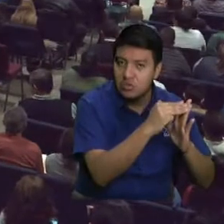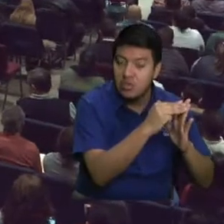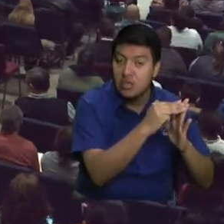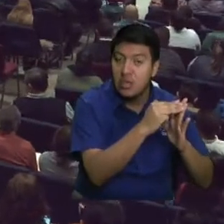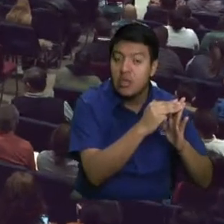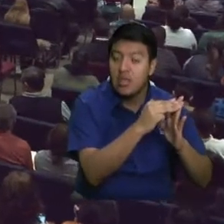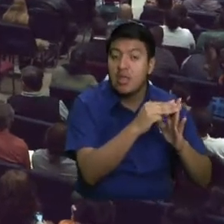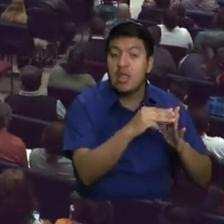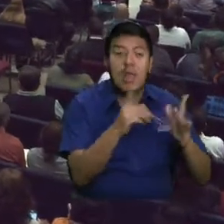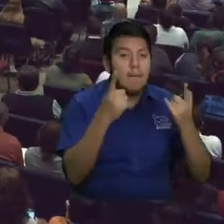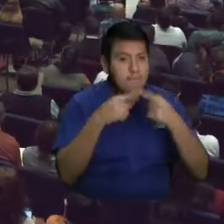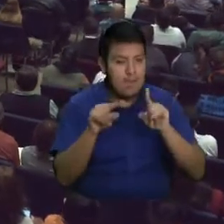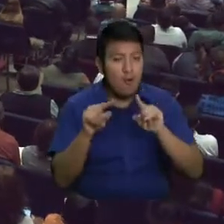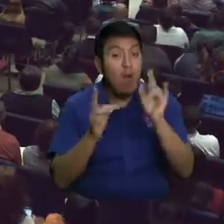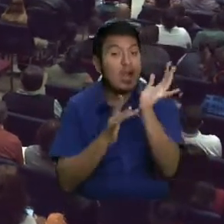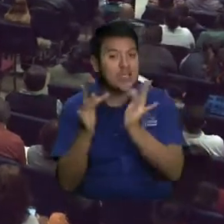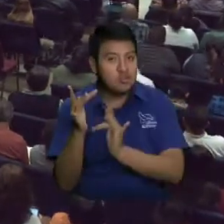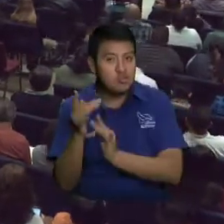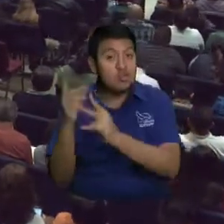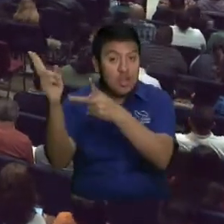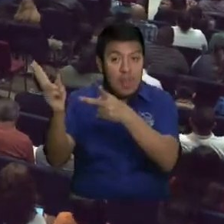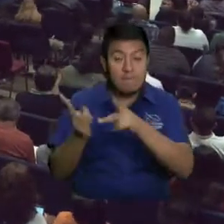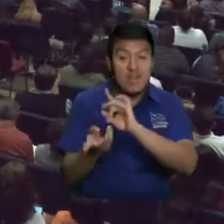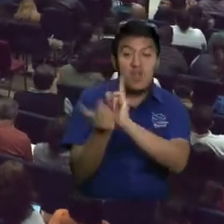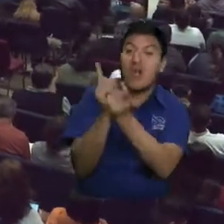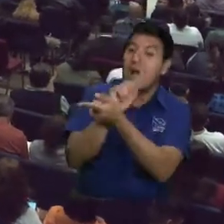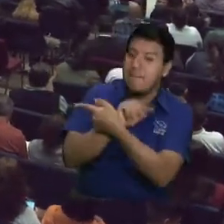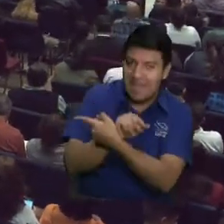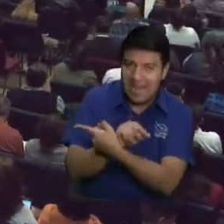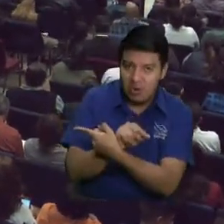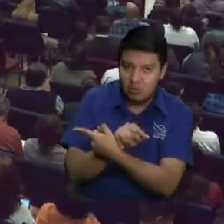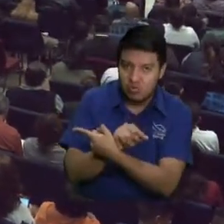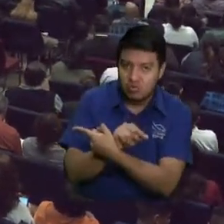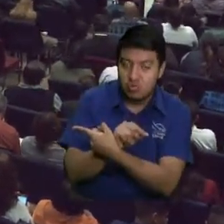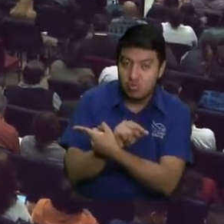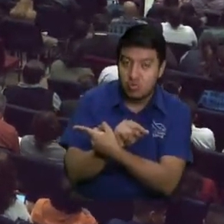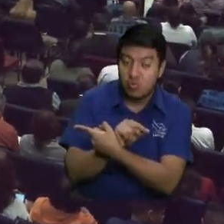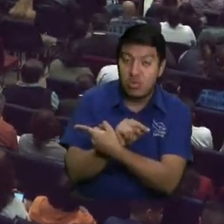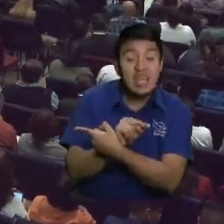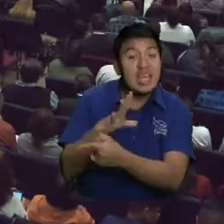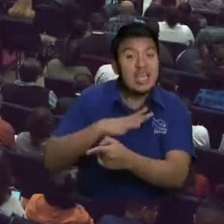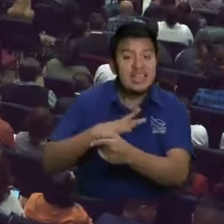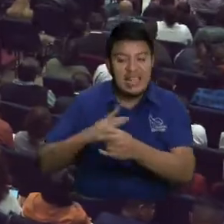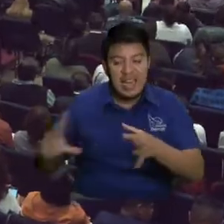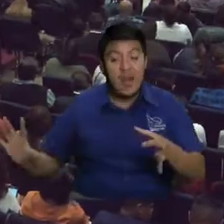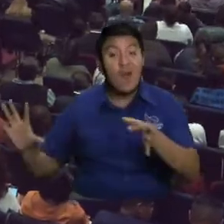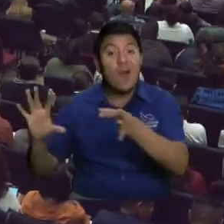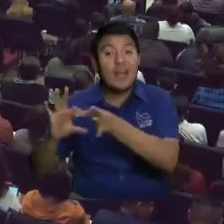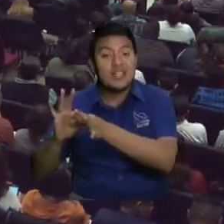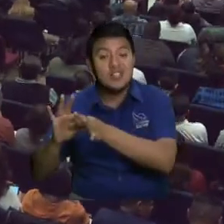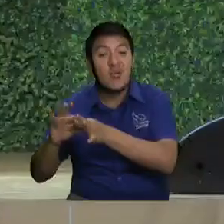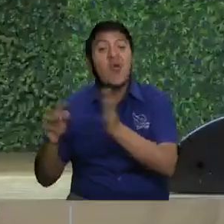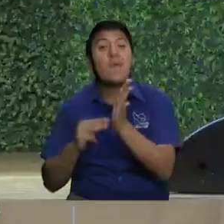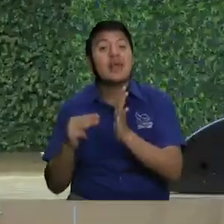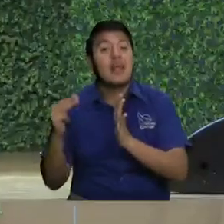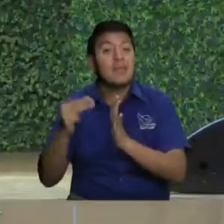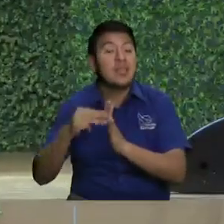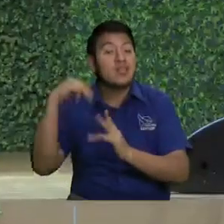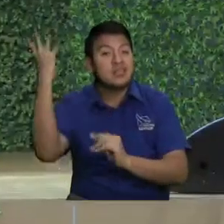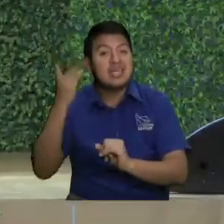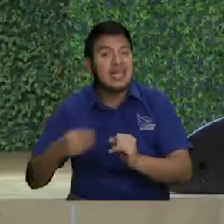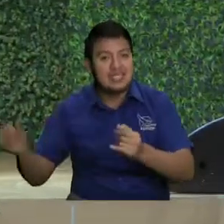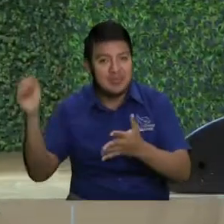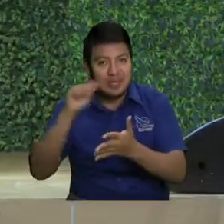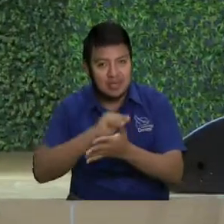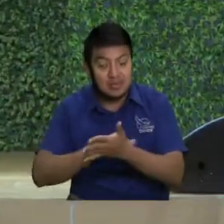del Hijo, que por lo tanto lo que dio un tono no lo separa el hombre. Lo implícito sería el Espíritu Santo y el